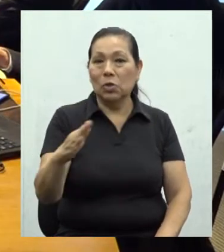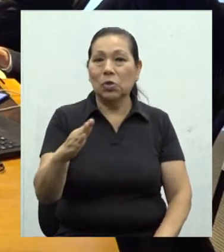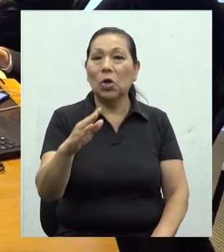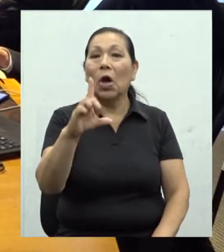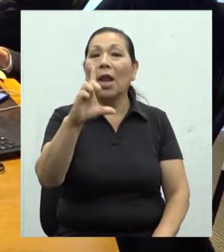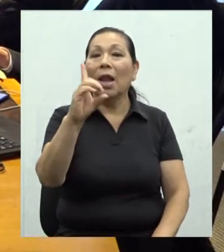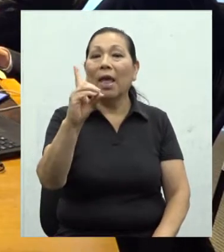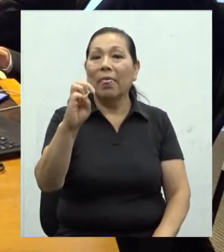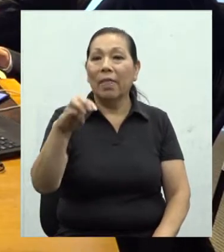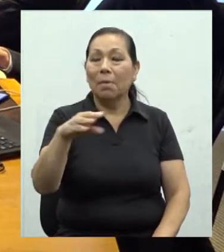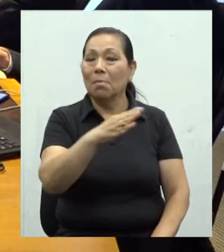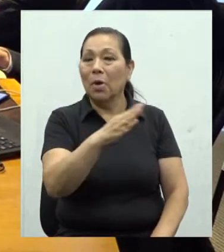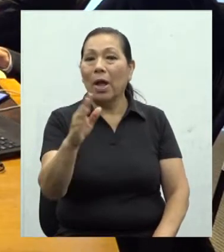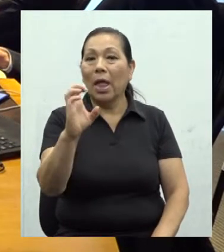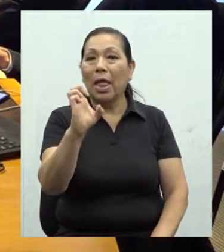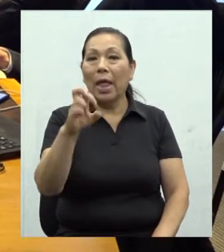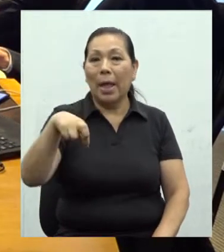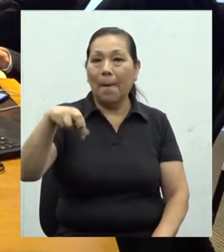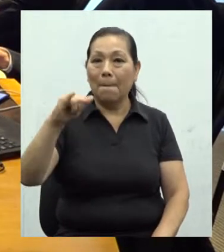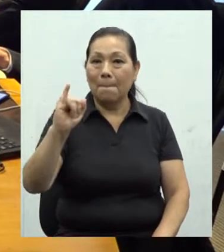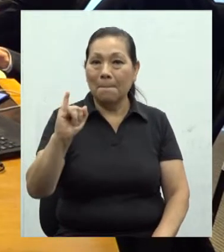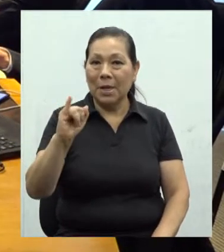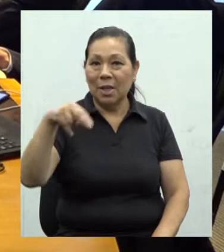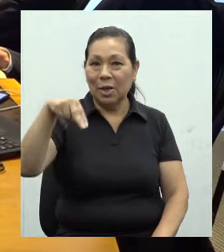Narváez y Espinosa Saldaña Barrera.